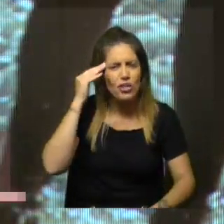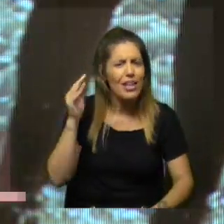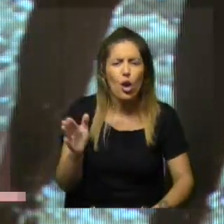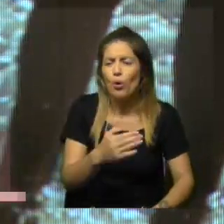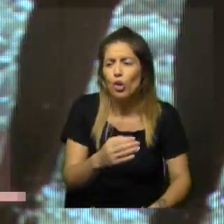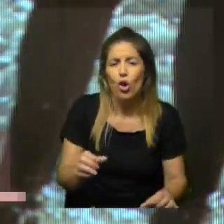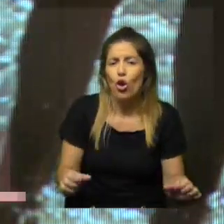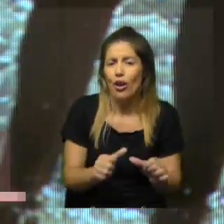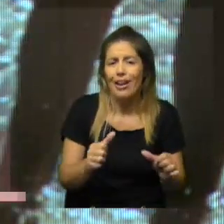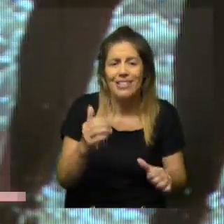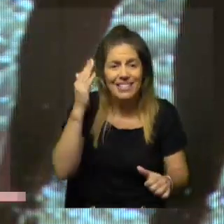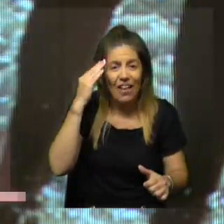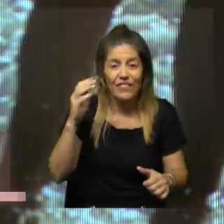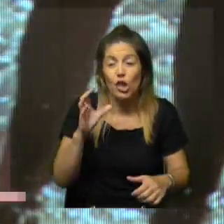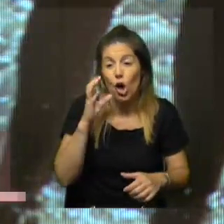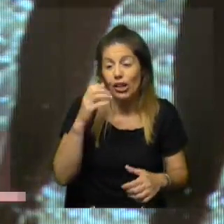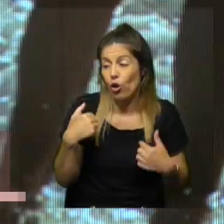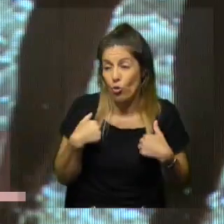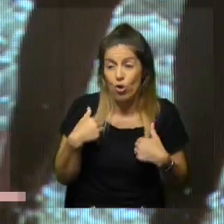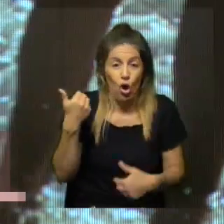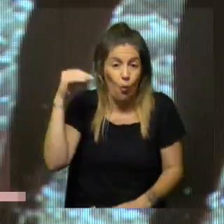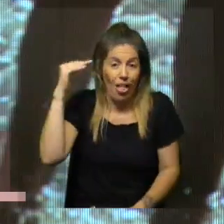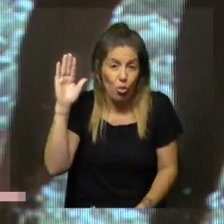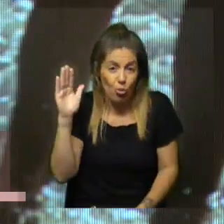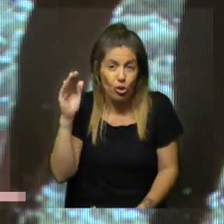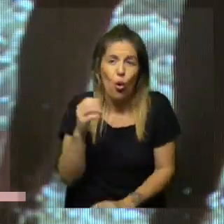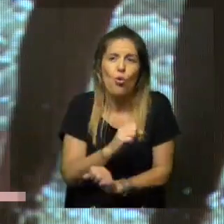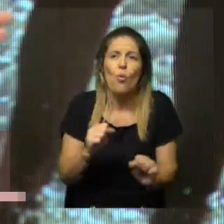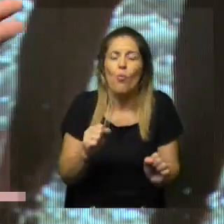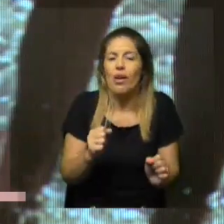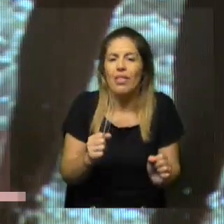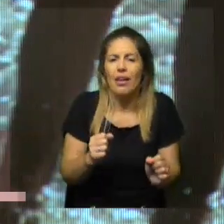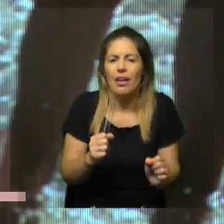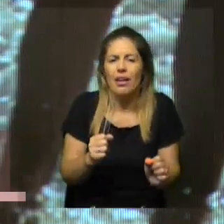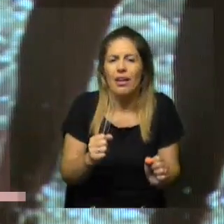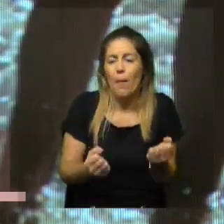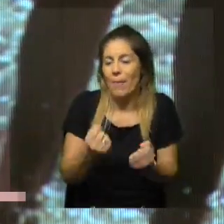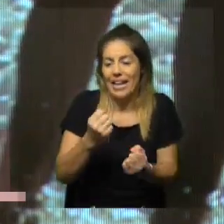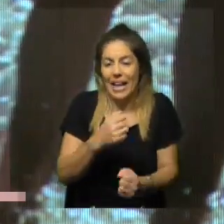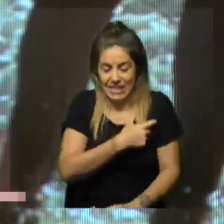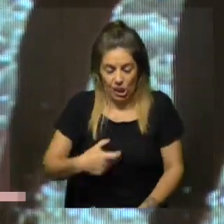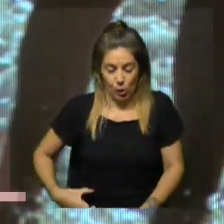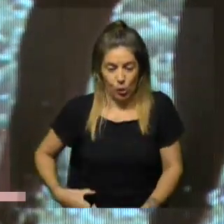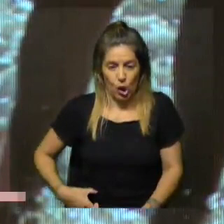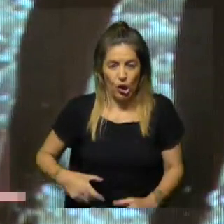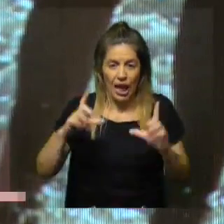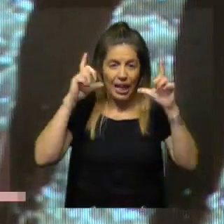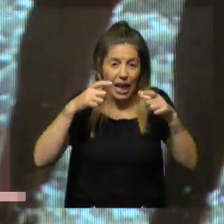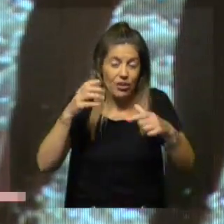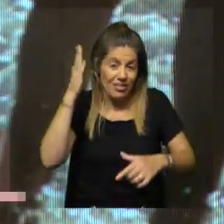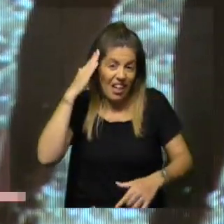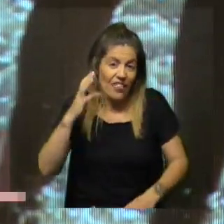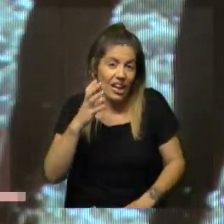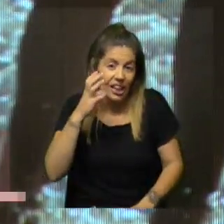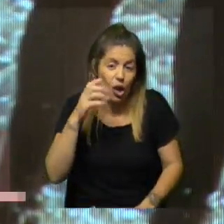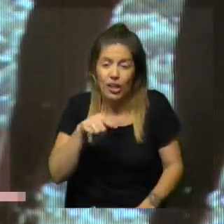uno hace, sabiendo el riesgo que uno asume como adulto. Uno puede manejar, ¿no?, sin cinturón de seguridad, sin casco, sabiendo el riesgo. Y